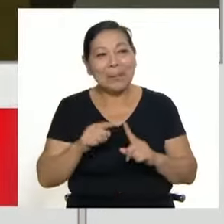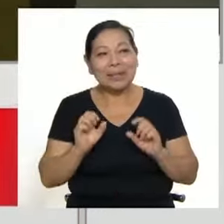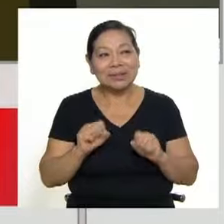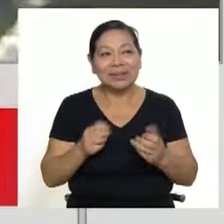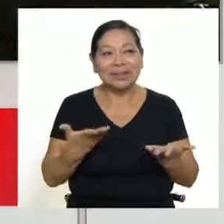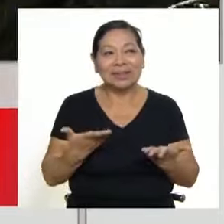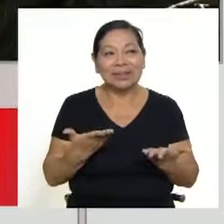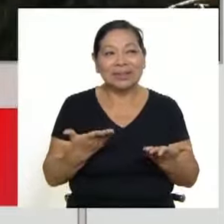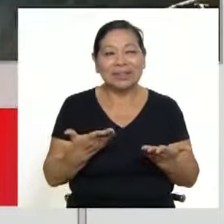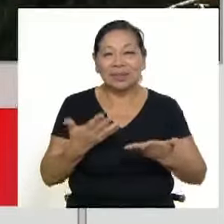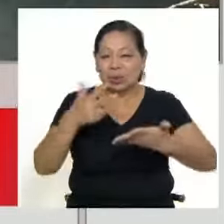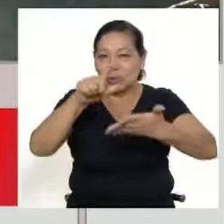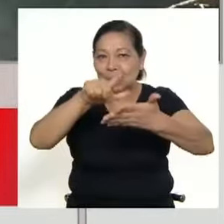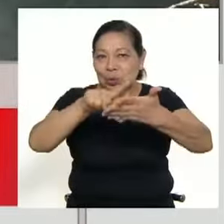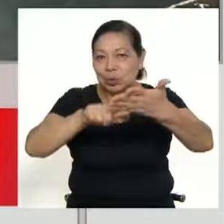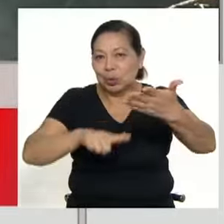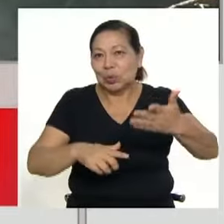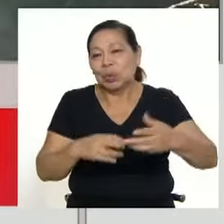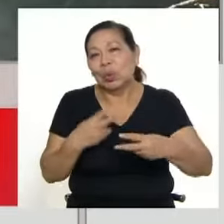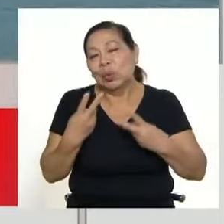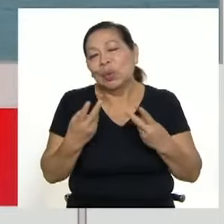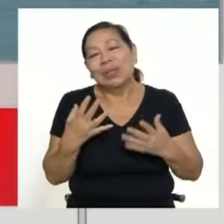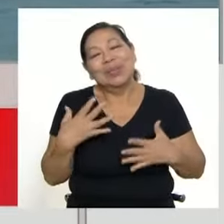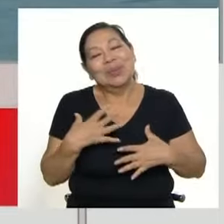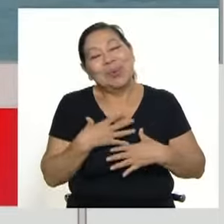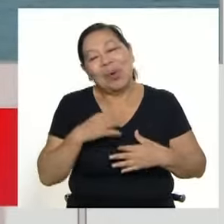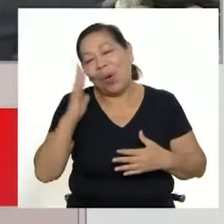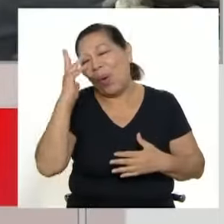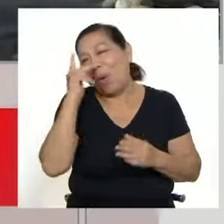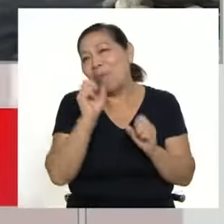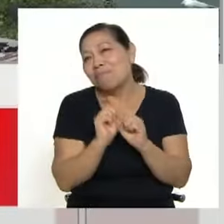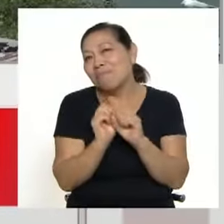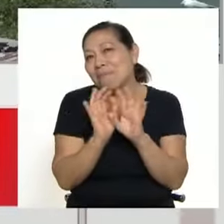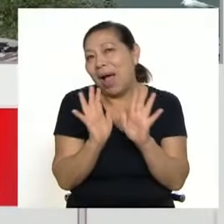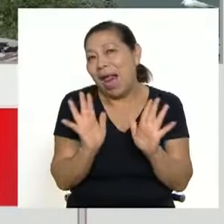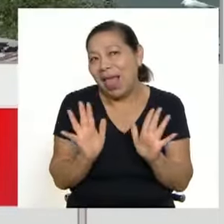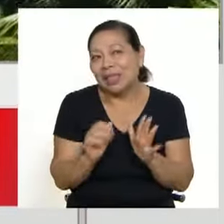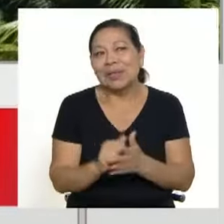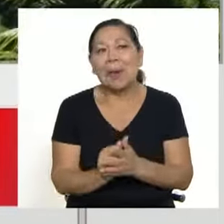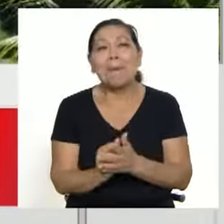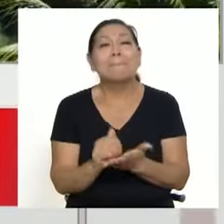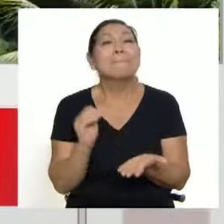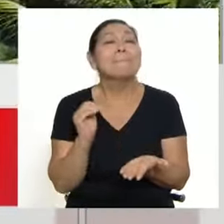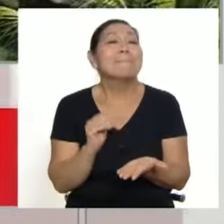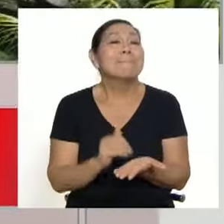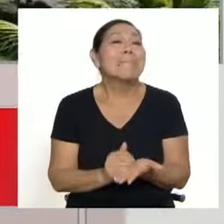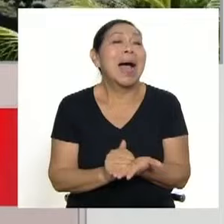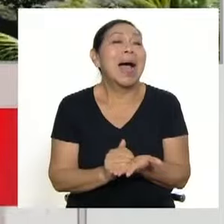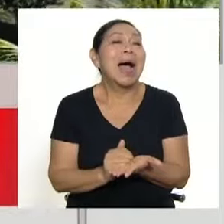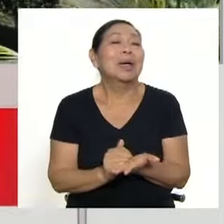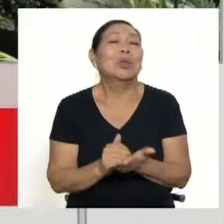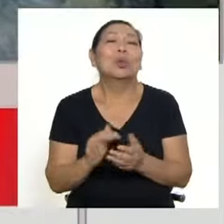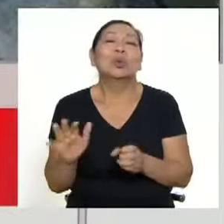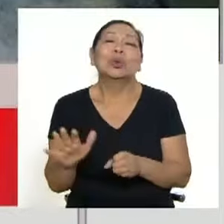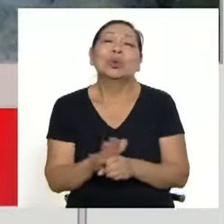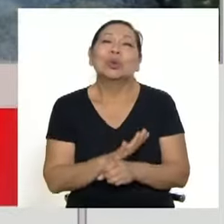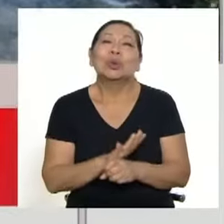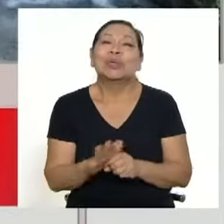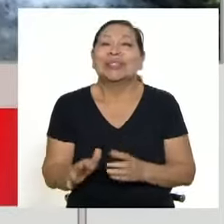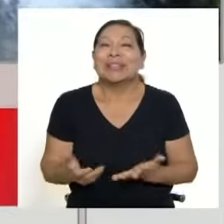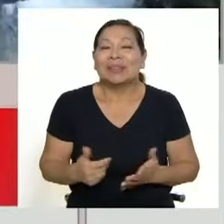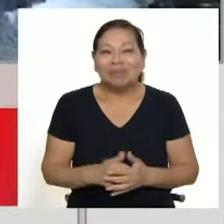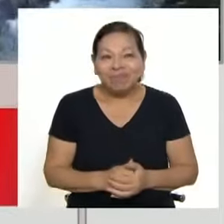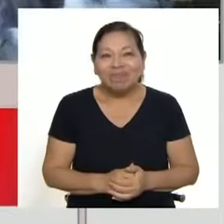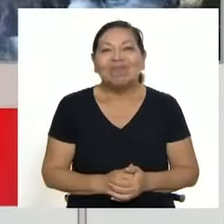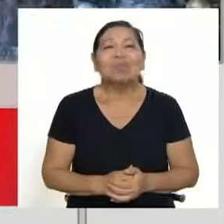pudieras tener una lista de tus lugares top. Sé que el Perú es maravilloso, pero de repente lo que más te llena. Te cautivó, ¿no?